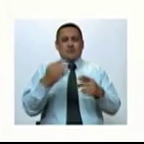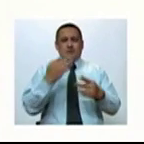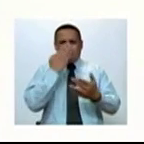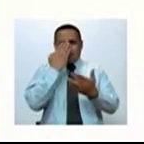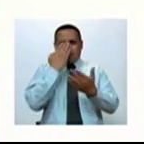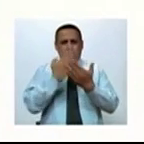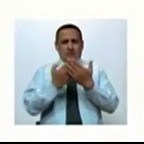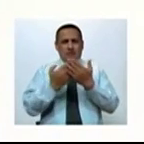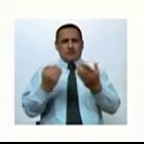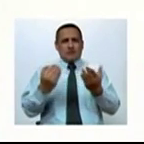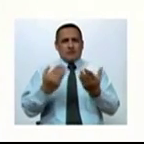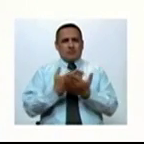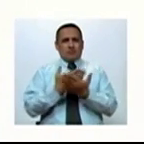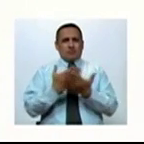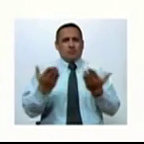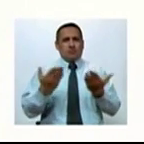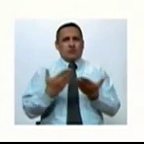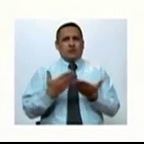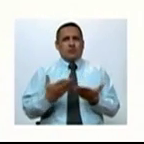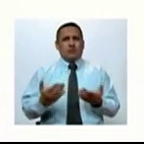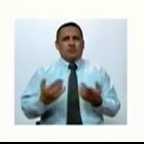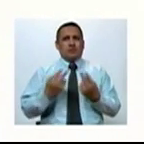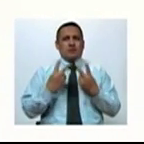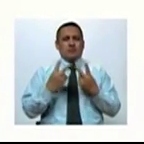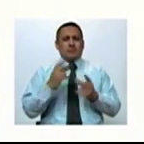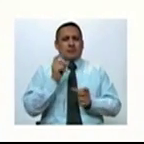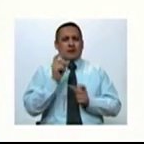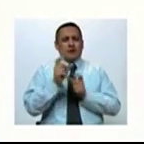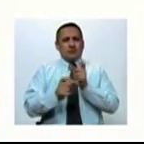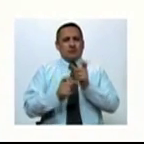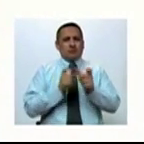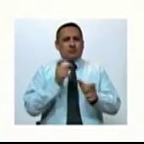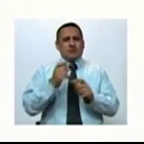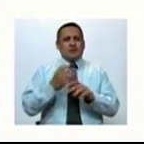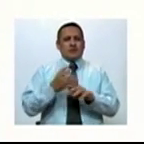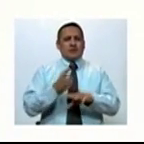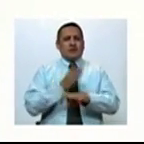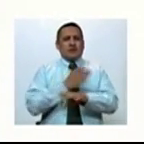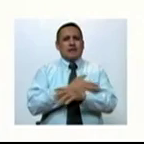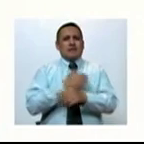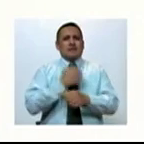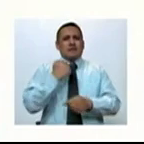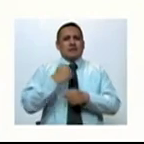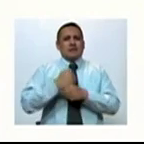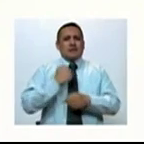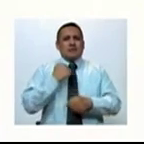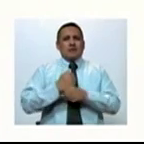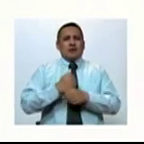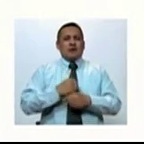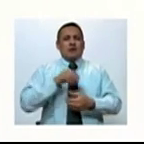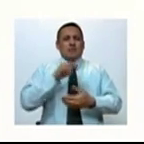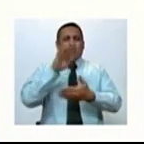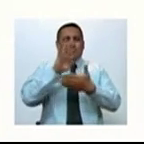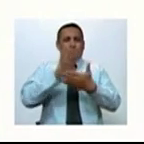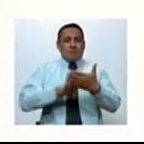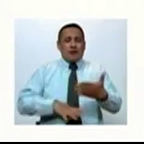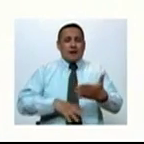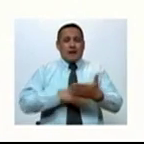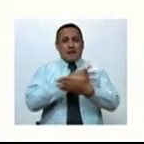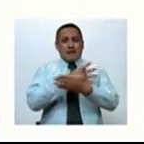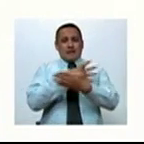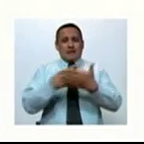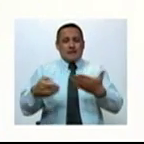Pero frente a esta situación, frente a estas personas que trabajan bajo